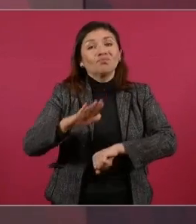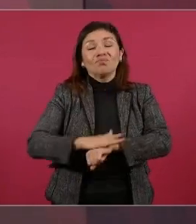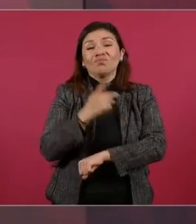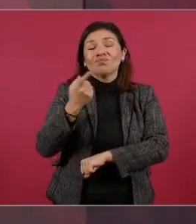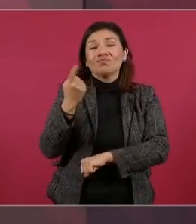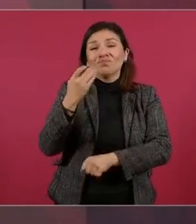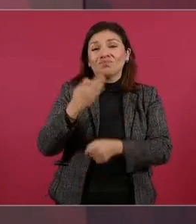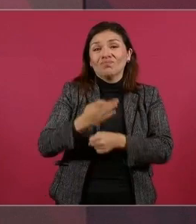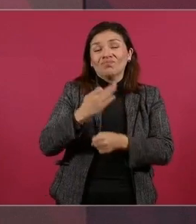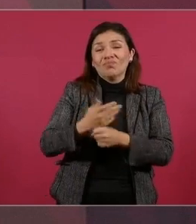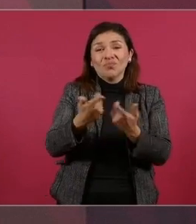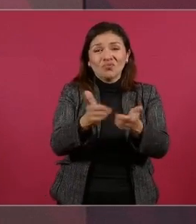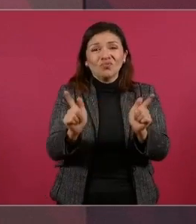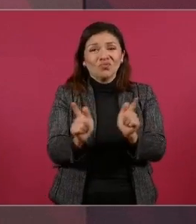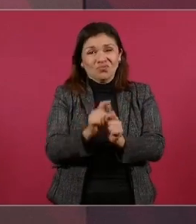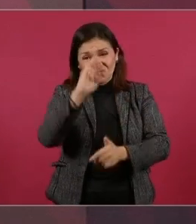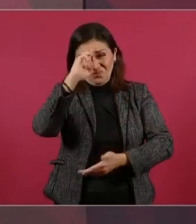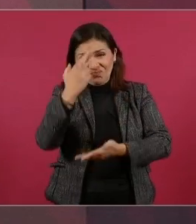delincuencia